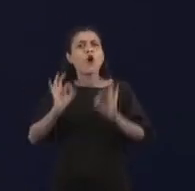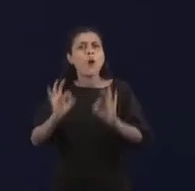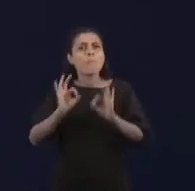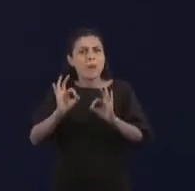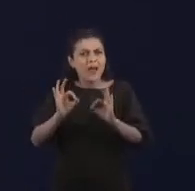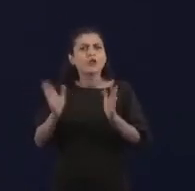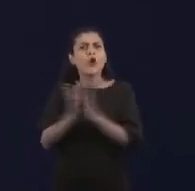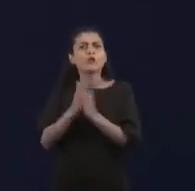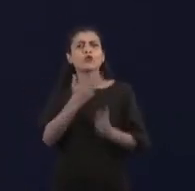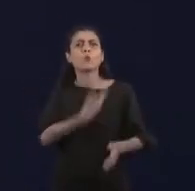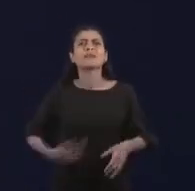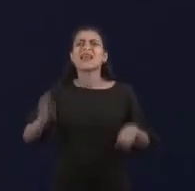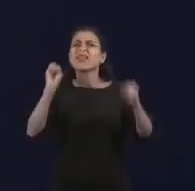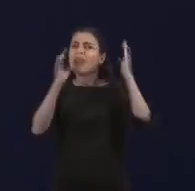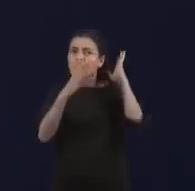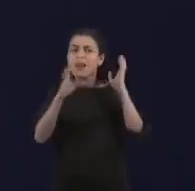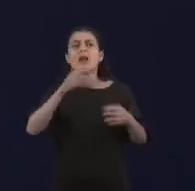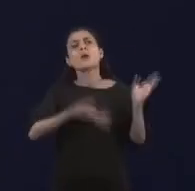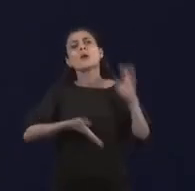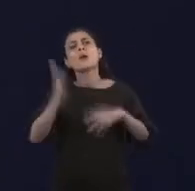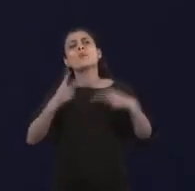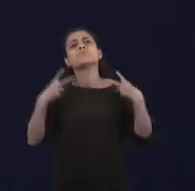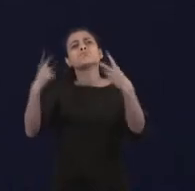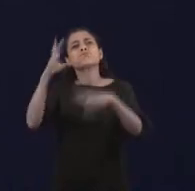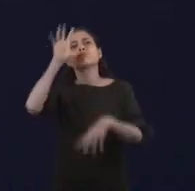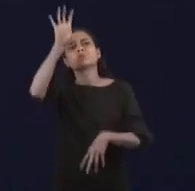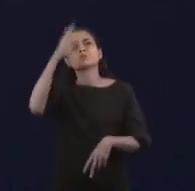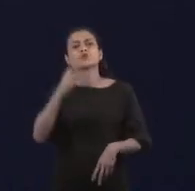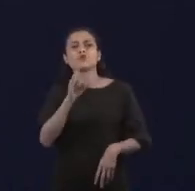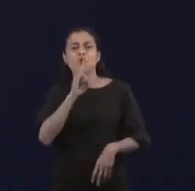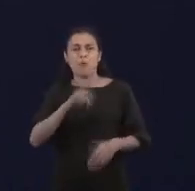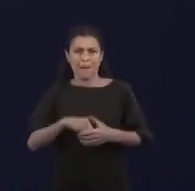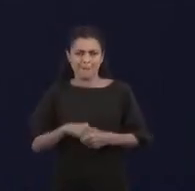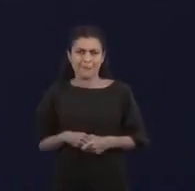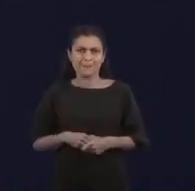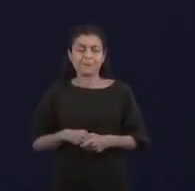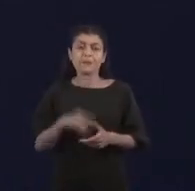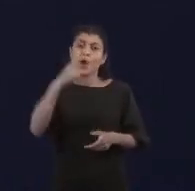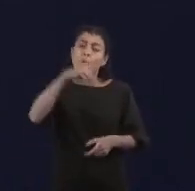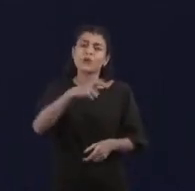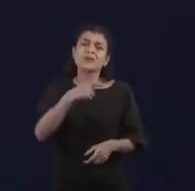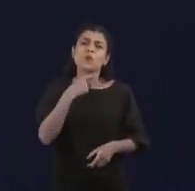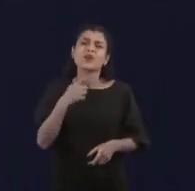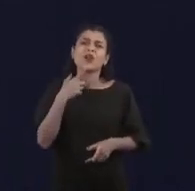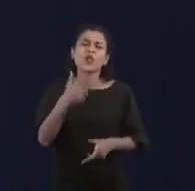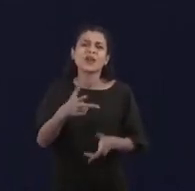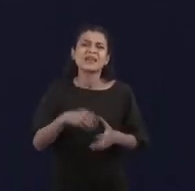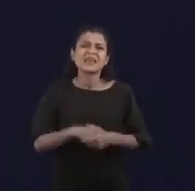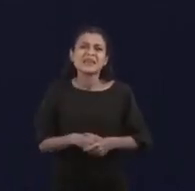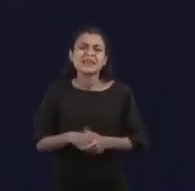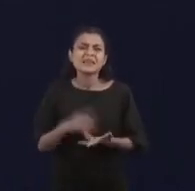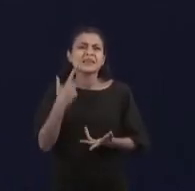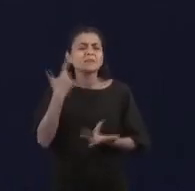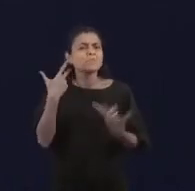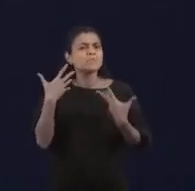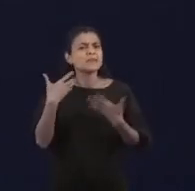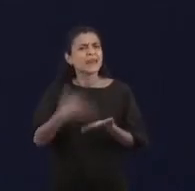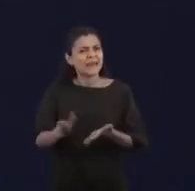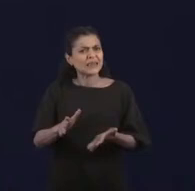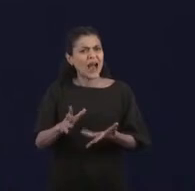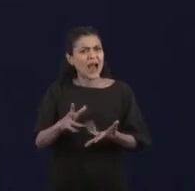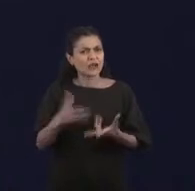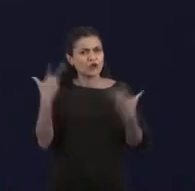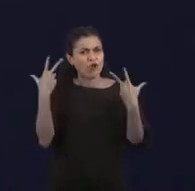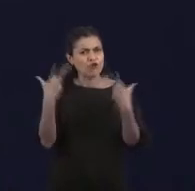a Tucumán. Por último, queremos expresar el más absoluto repudio